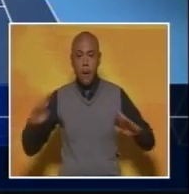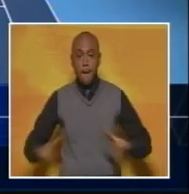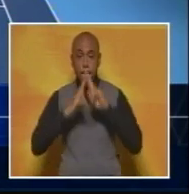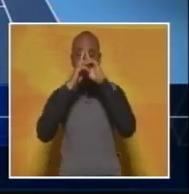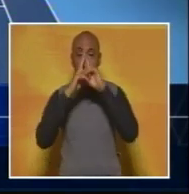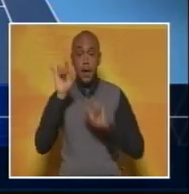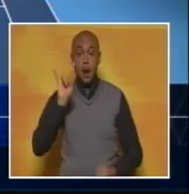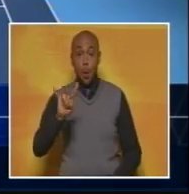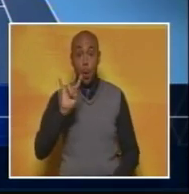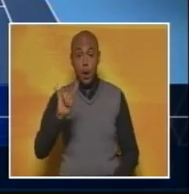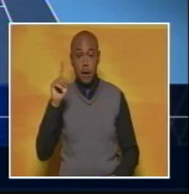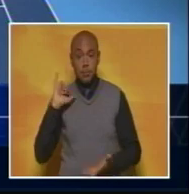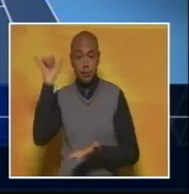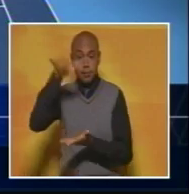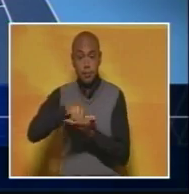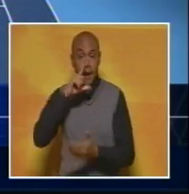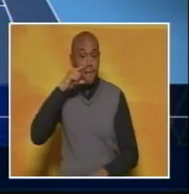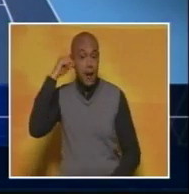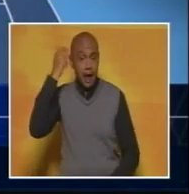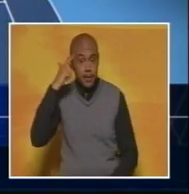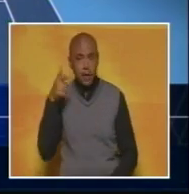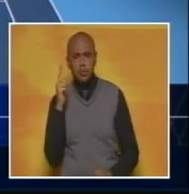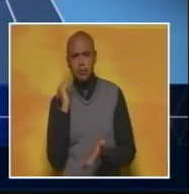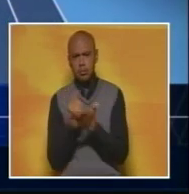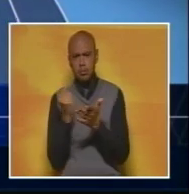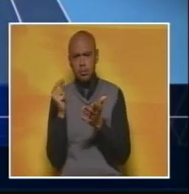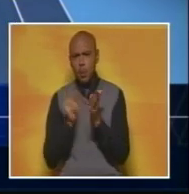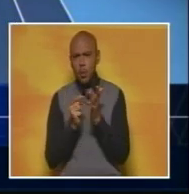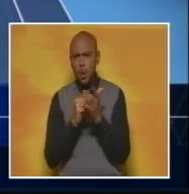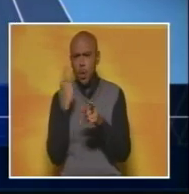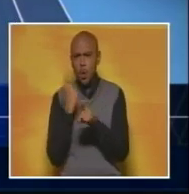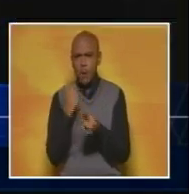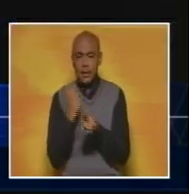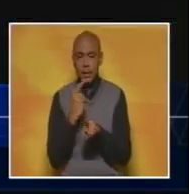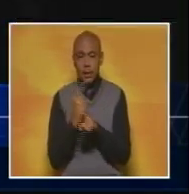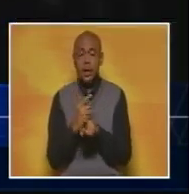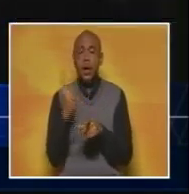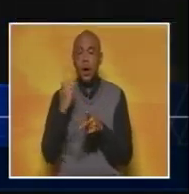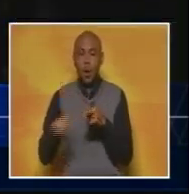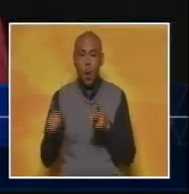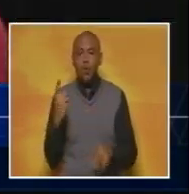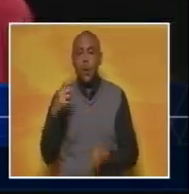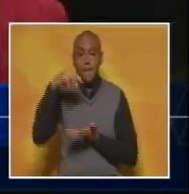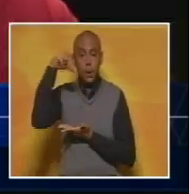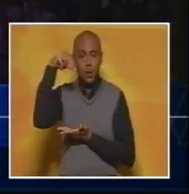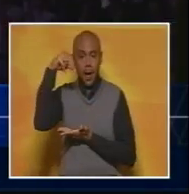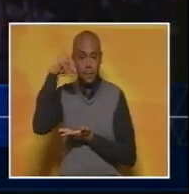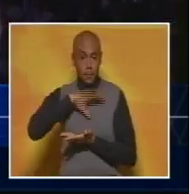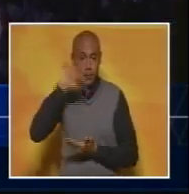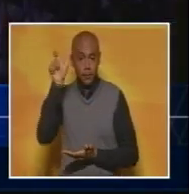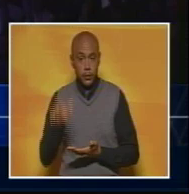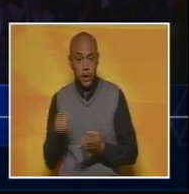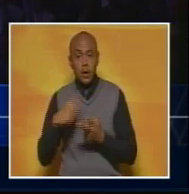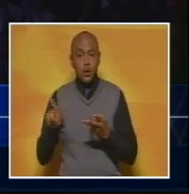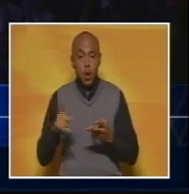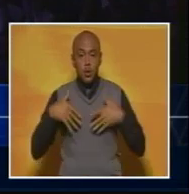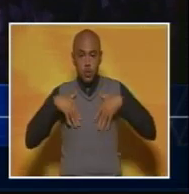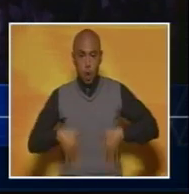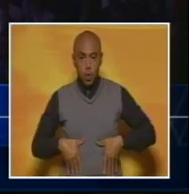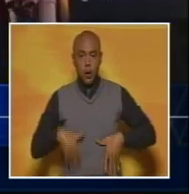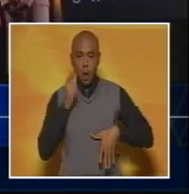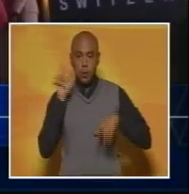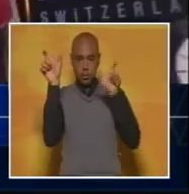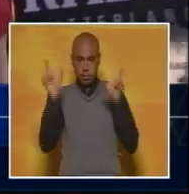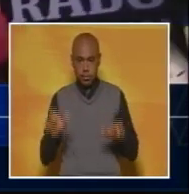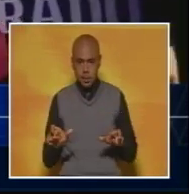este lunes, donde debutará ante el ganador del encuentro entre el moldavo Radu Albot, 49 del mundo, y el georgiano Nicolás